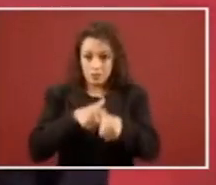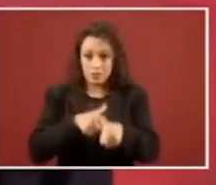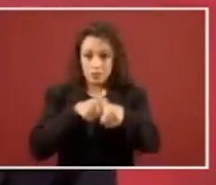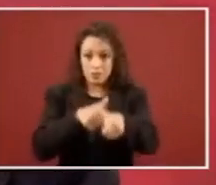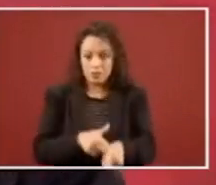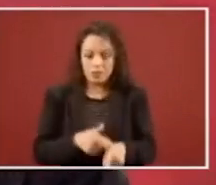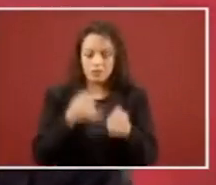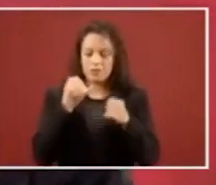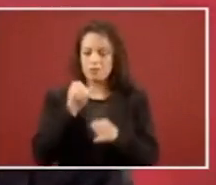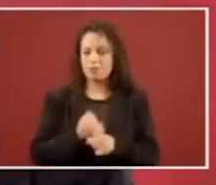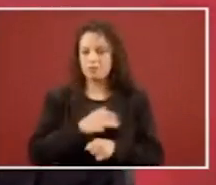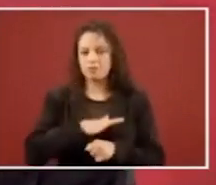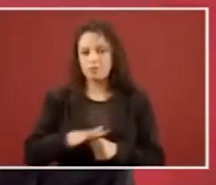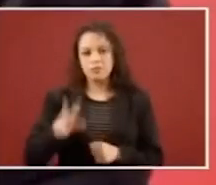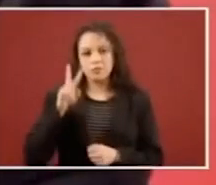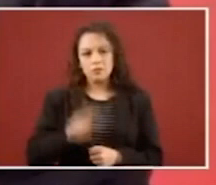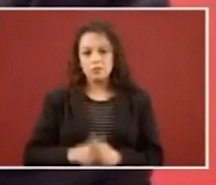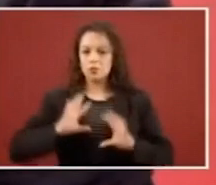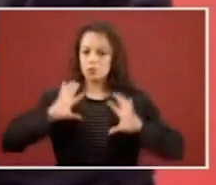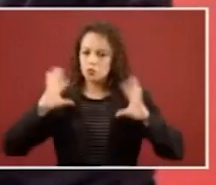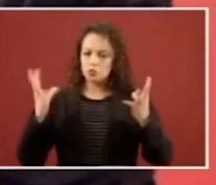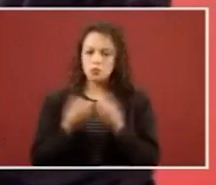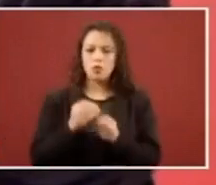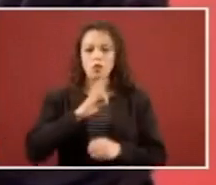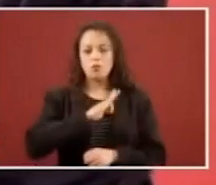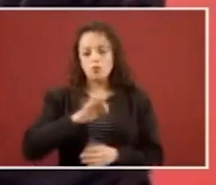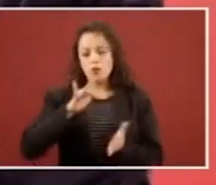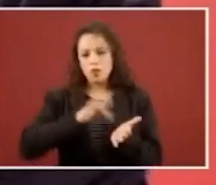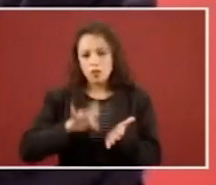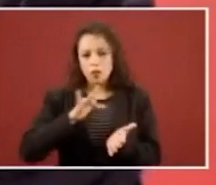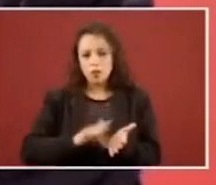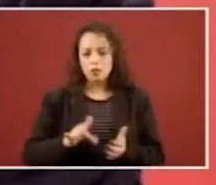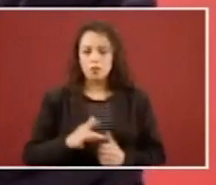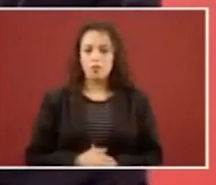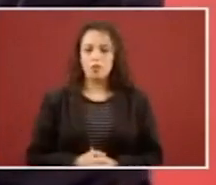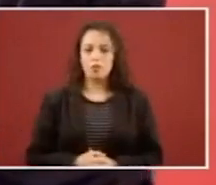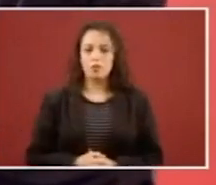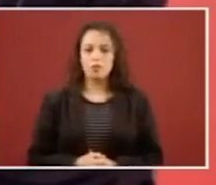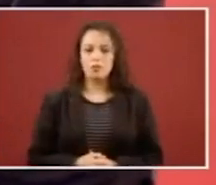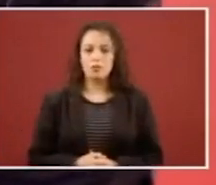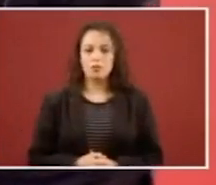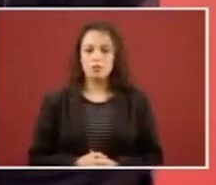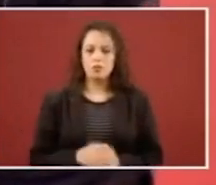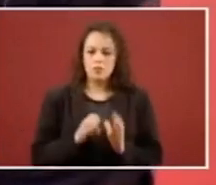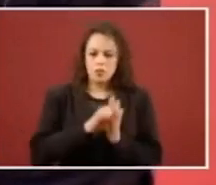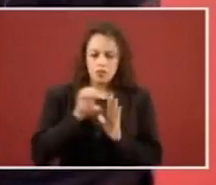y todos podemos ayudar, todos, en las familias,